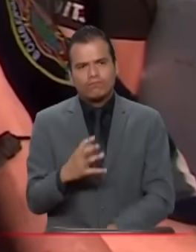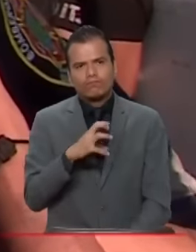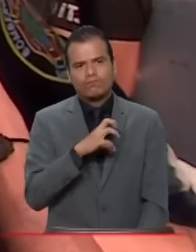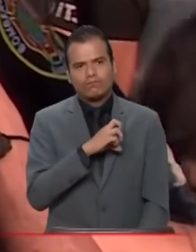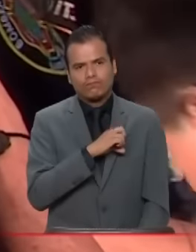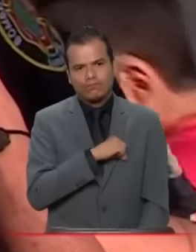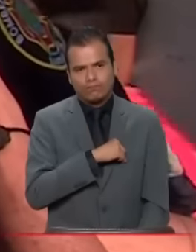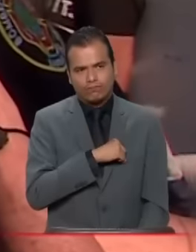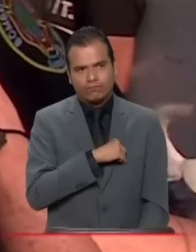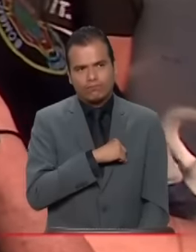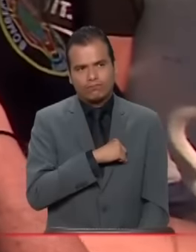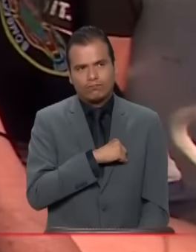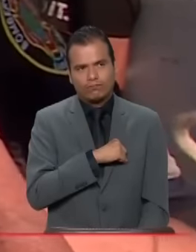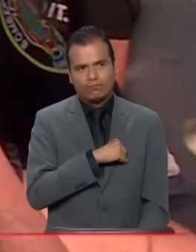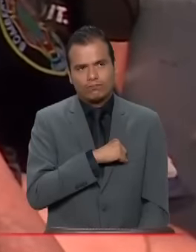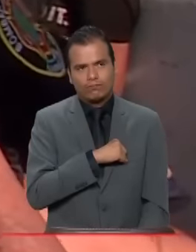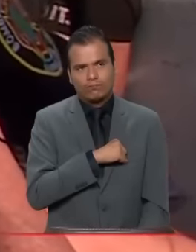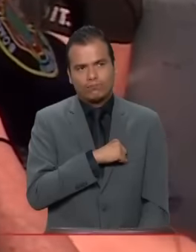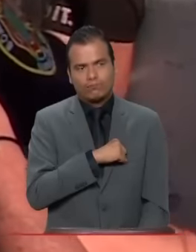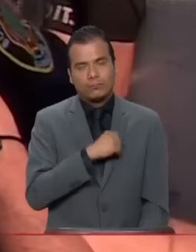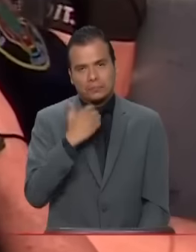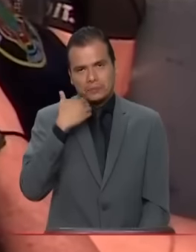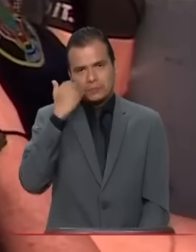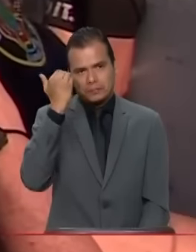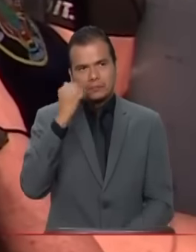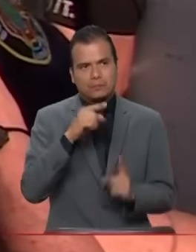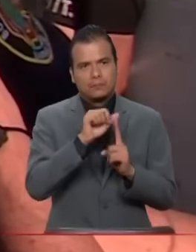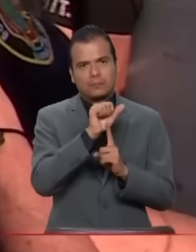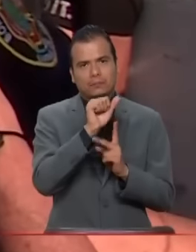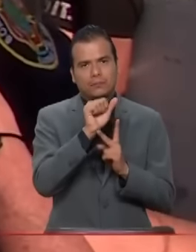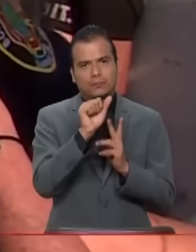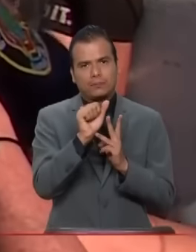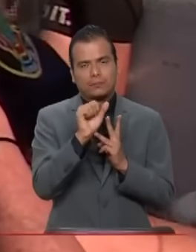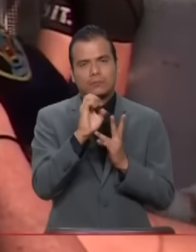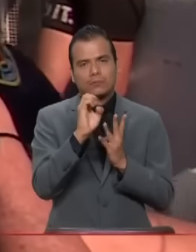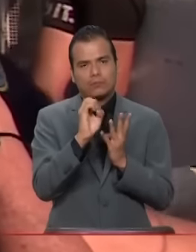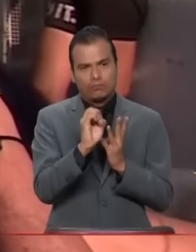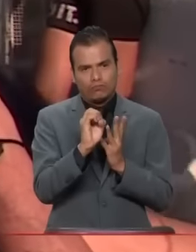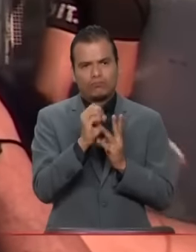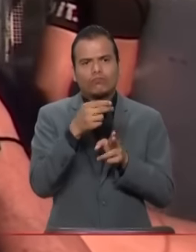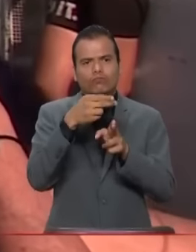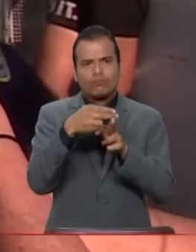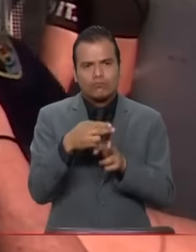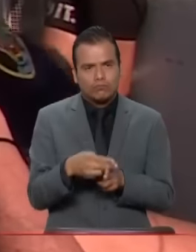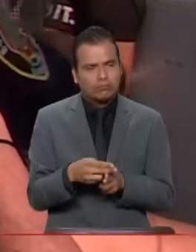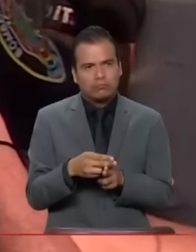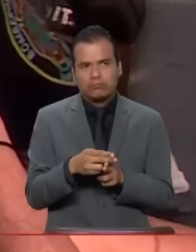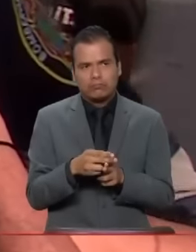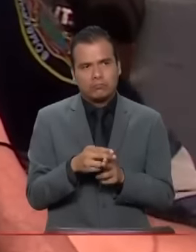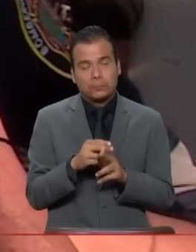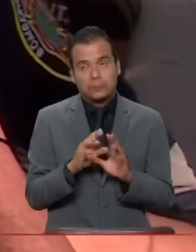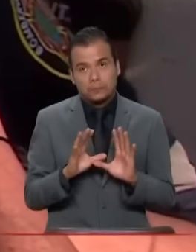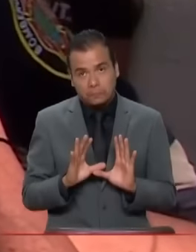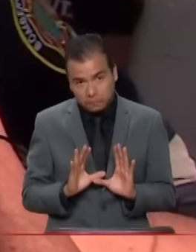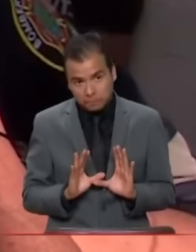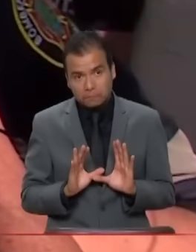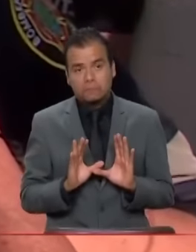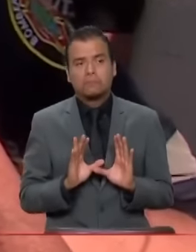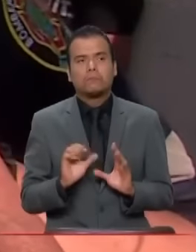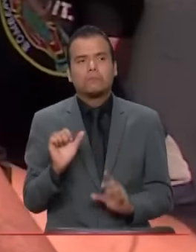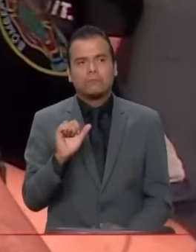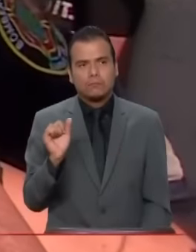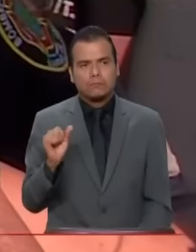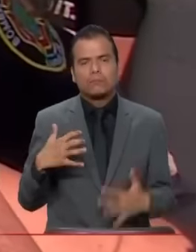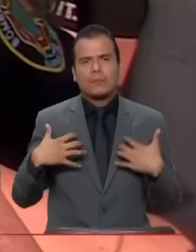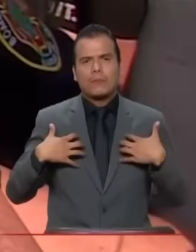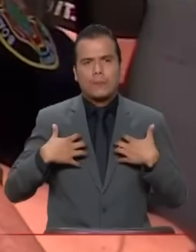lamentablemente, pues fallecen 4 personas adultas, 3 mujeres, un hombre. No tenemos identidad ni mayor información de ellos. Había una mascota